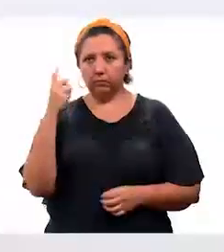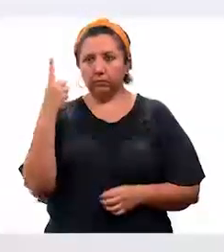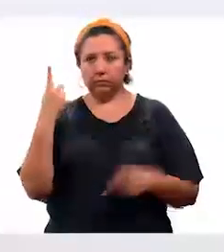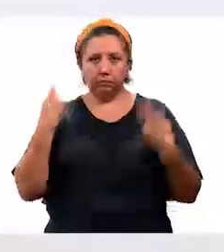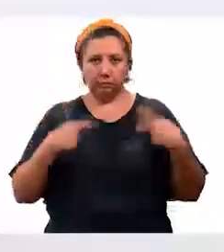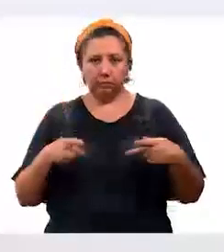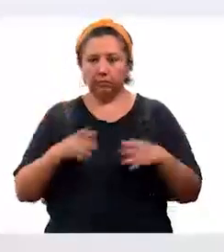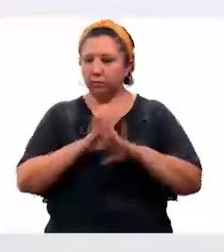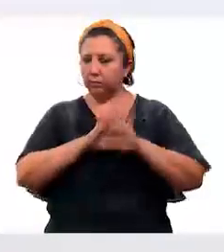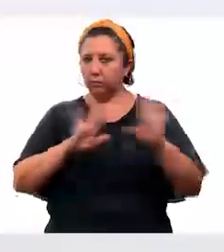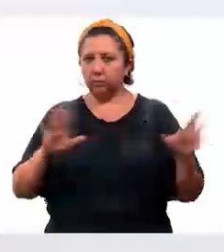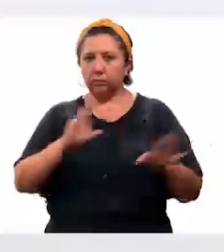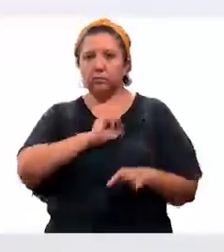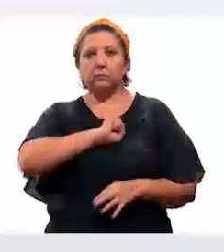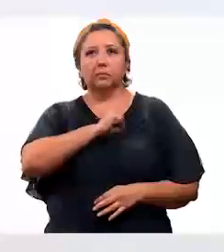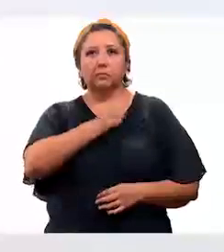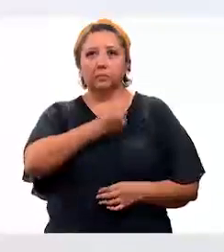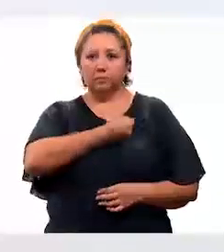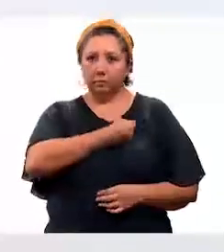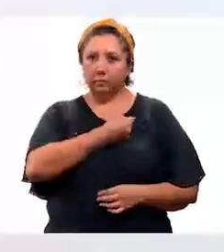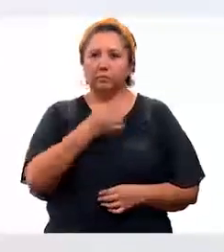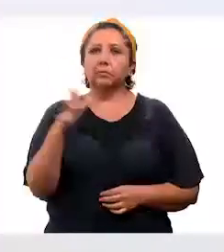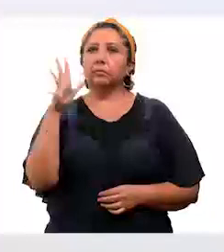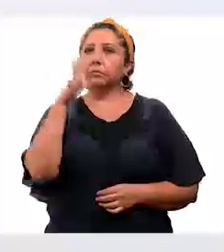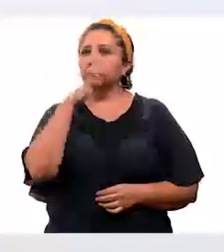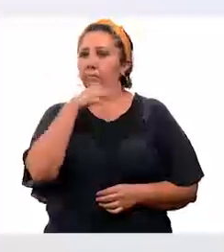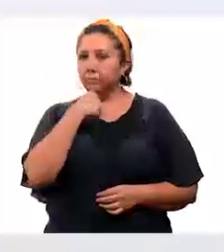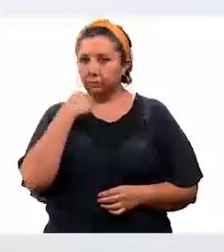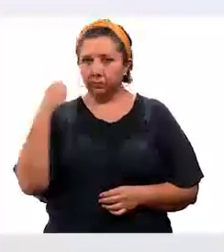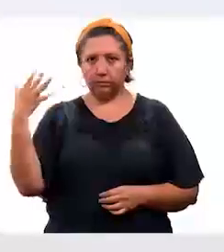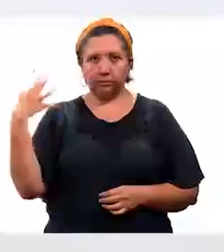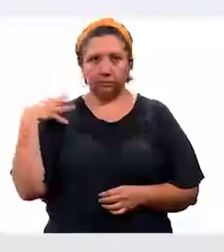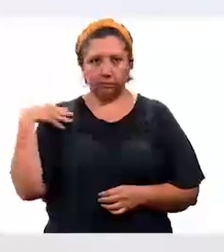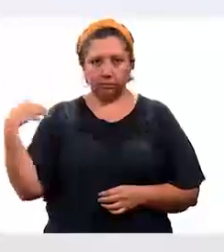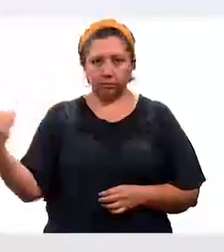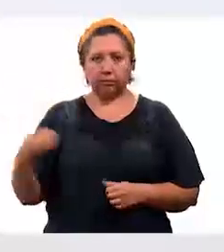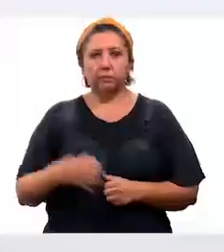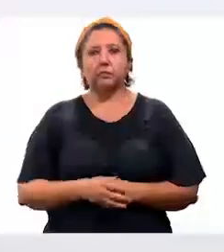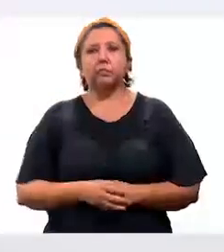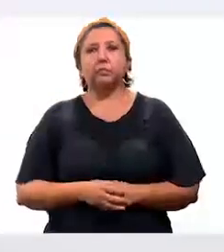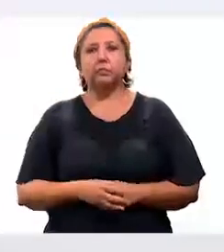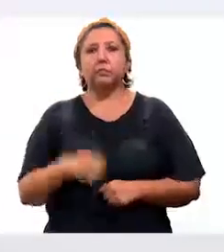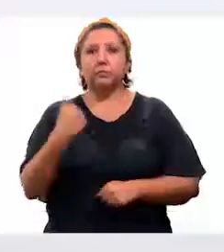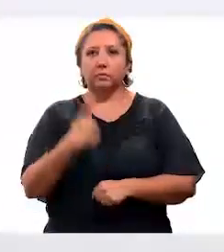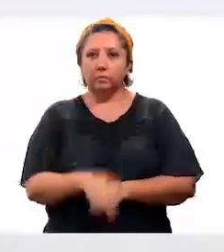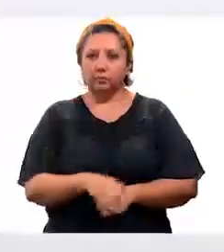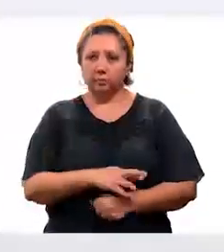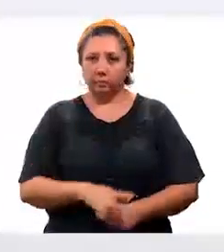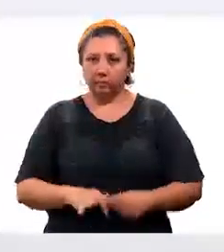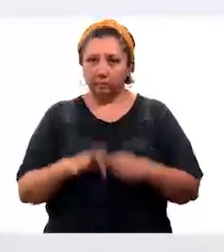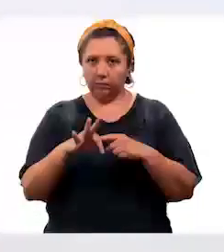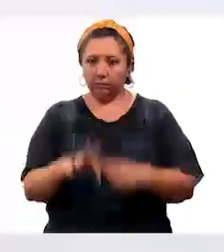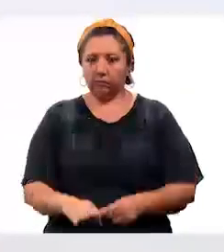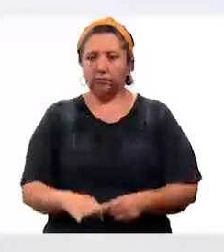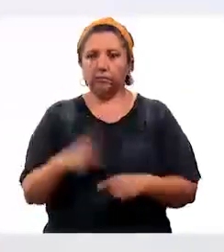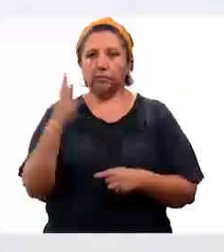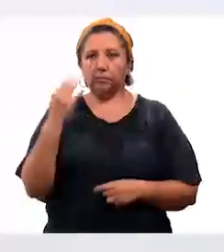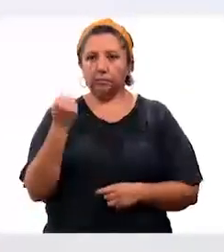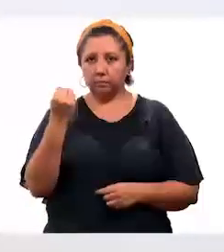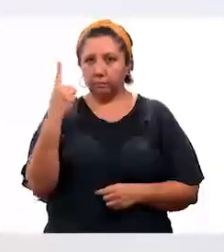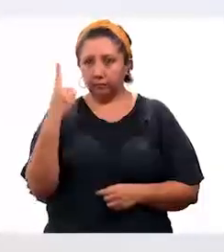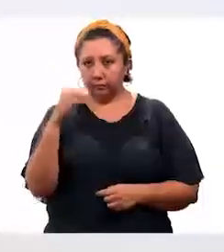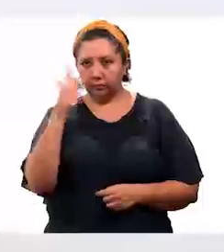71.031 pacientes ya se recuperaron, no presentan síntomas ni pueden contagiar. Esta cifra representa